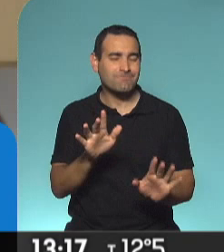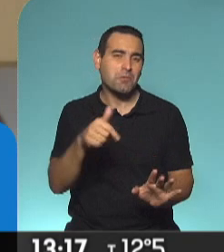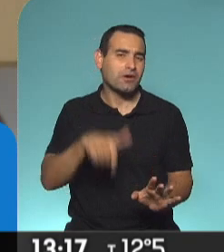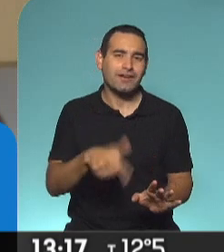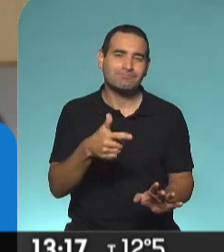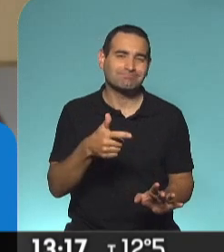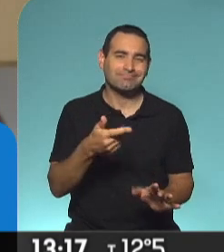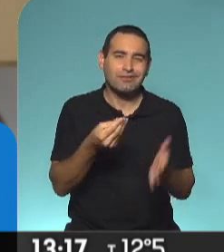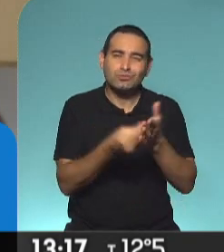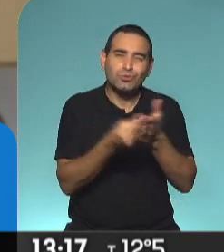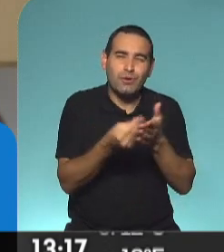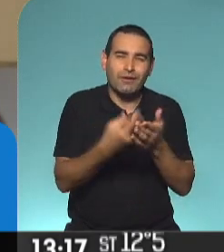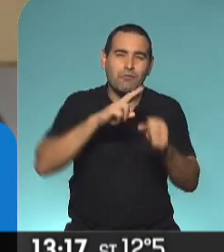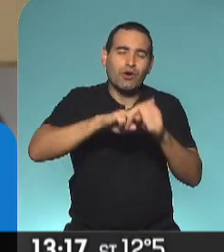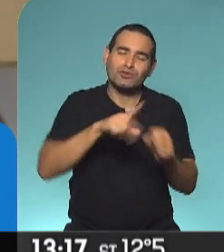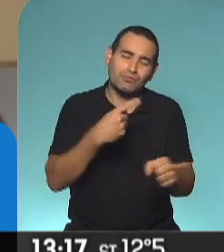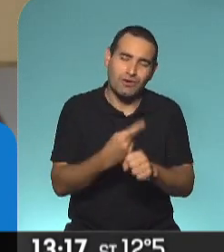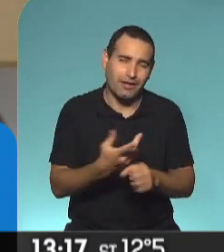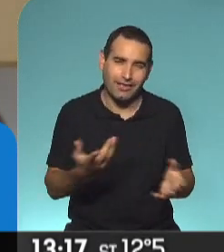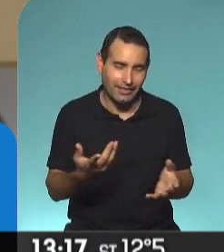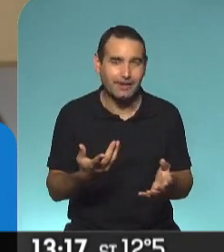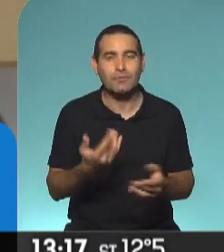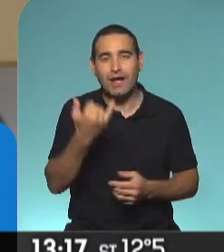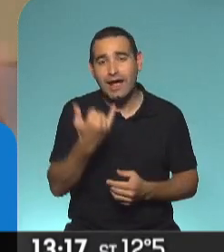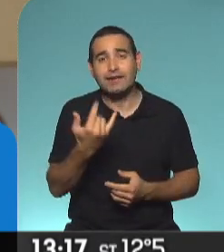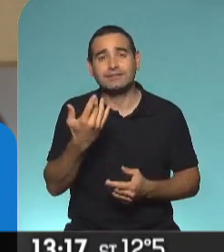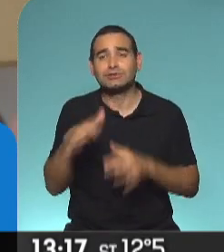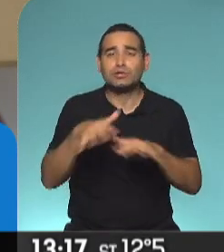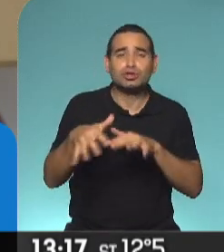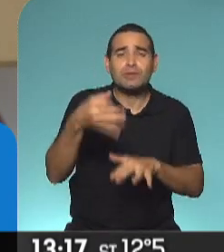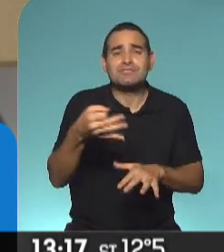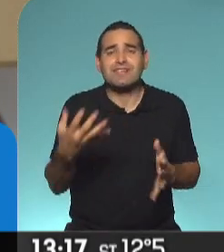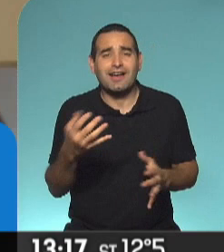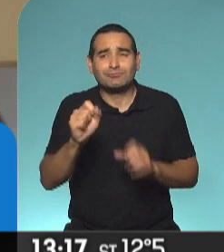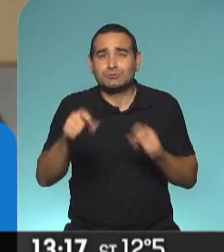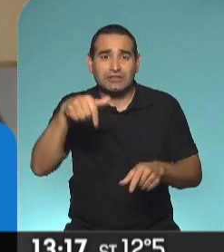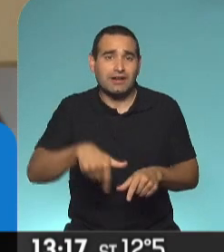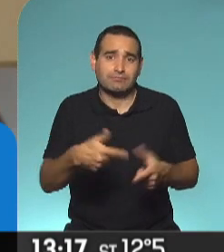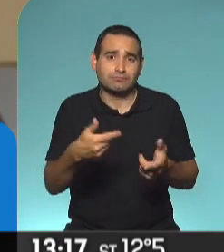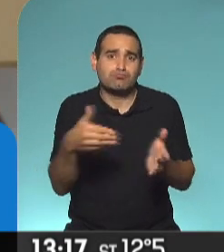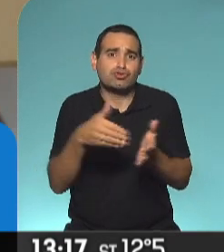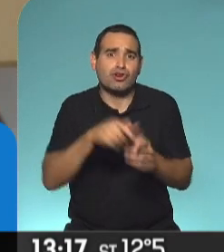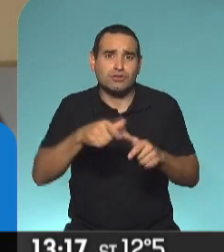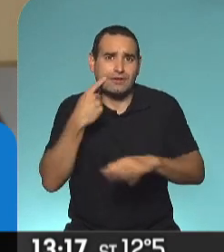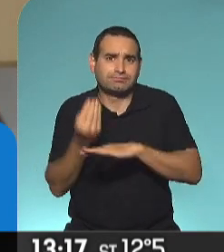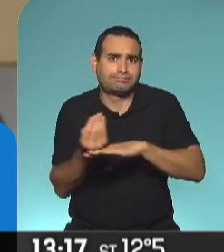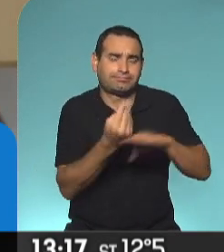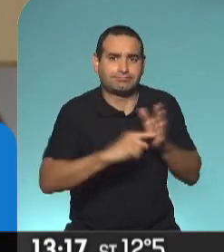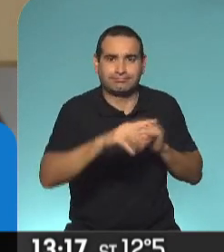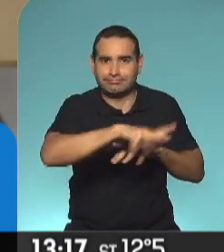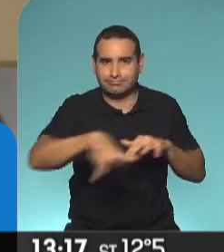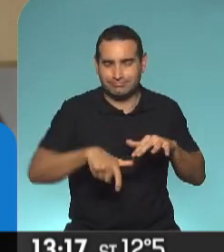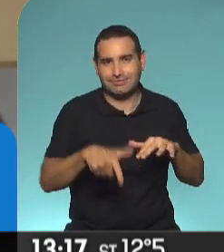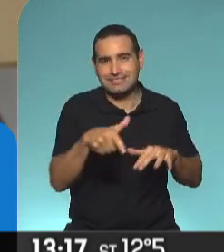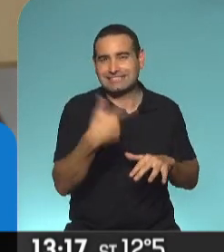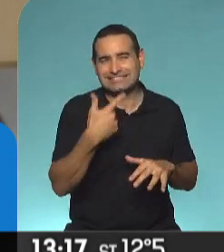cuestiones excepcionales y esas cuestiones opcionales que a veces parecen pocas cuando somos tantos millones de habitantes del área metropolitana termina siendo una